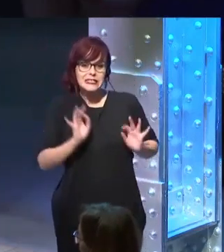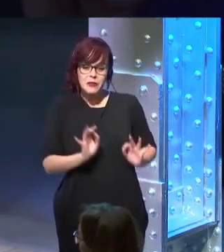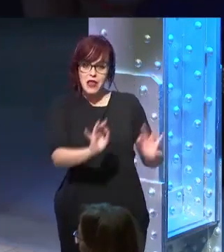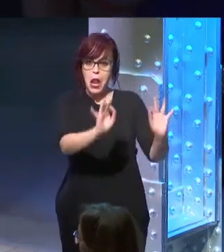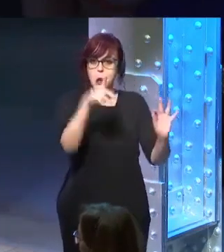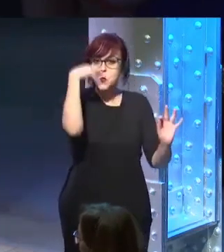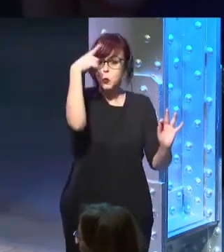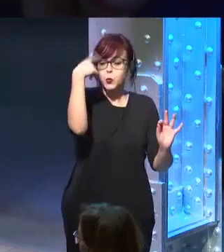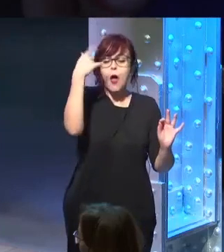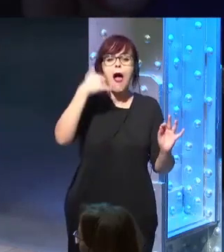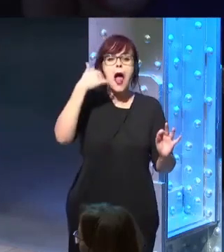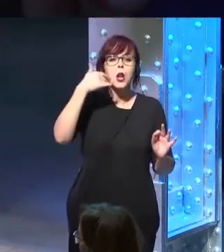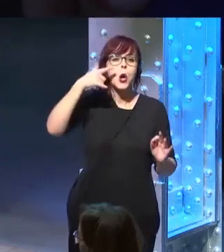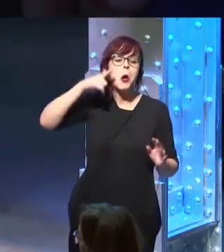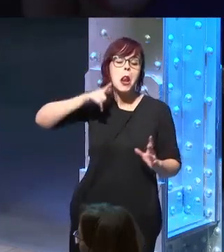muy lejana.